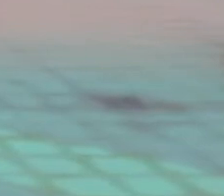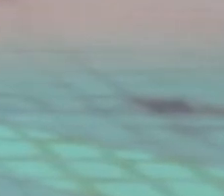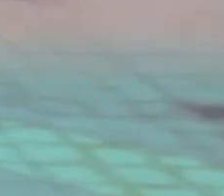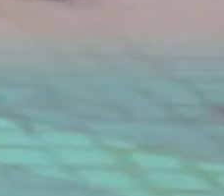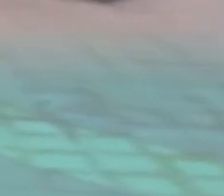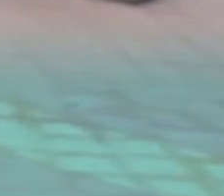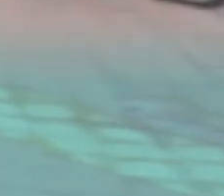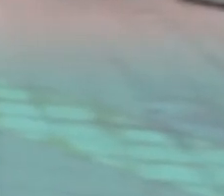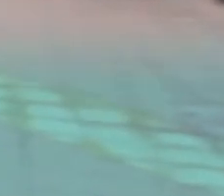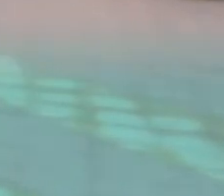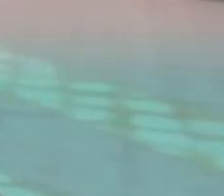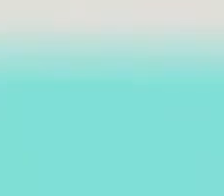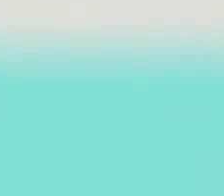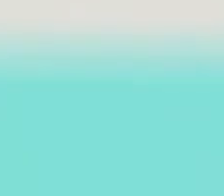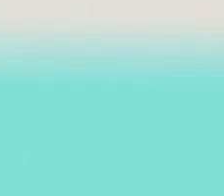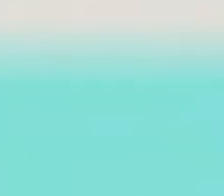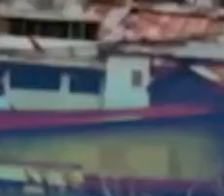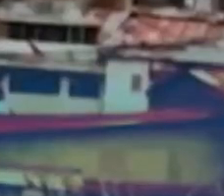Investigación.